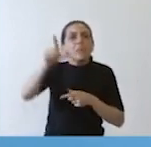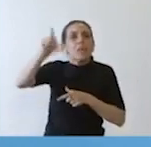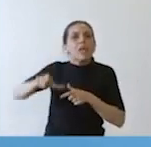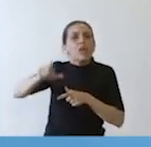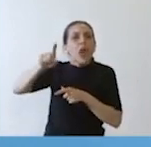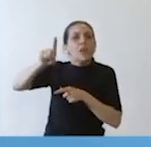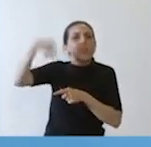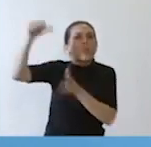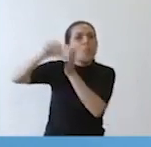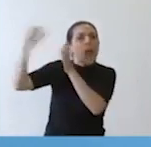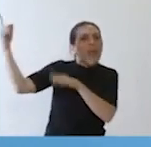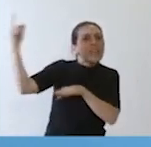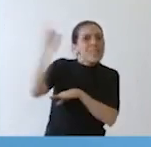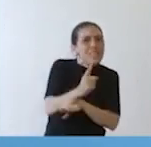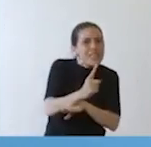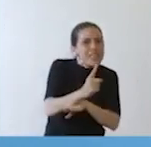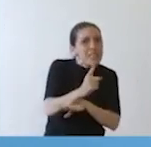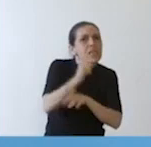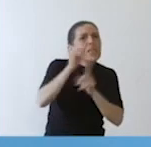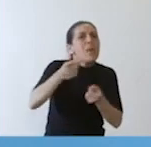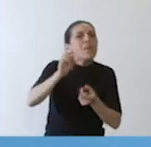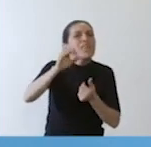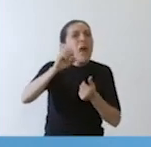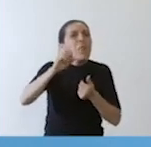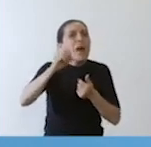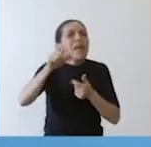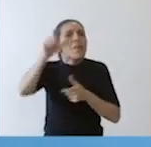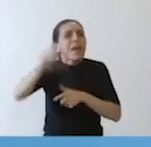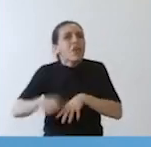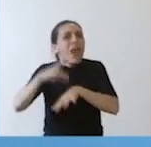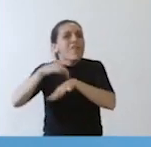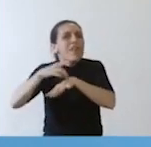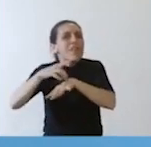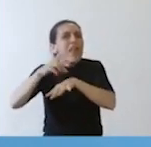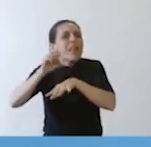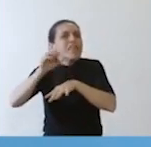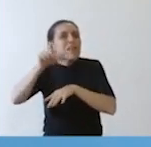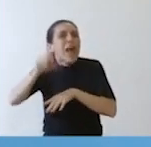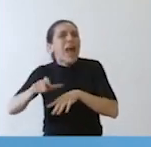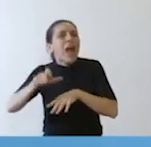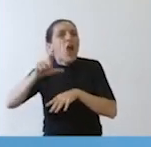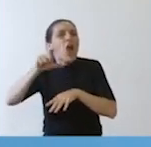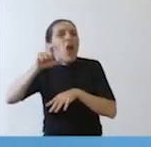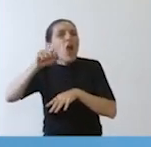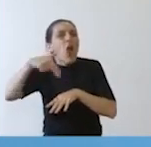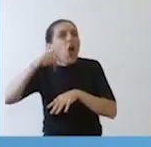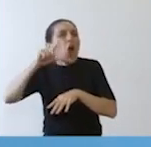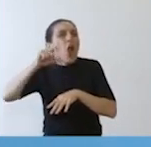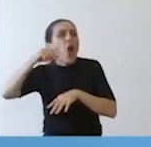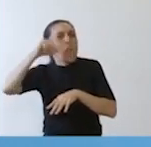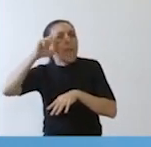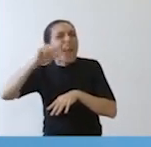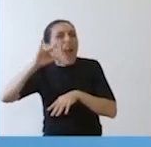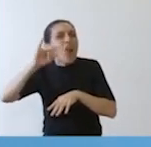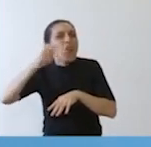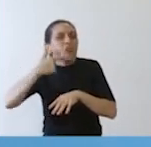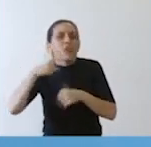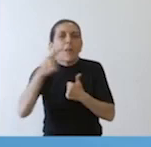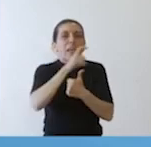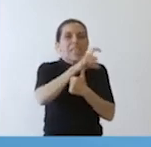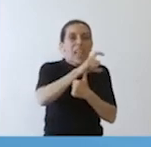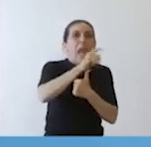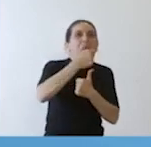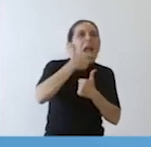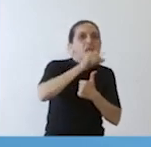Y los casos conglomerados que llamamos, para siempre recordarle al público, manejamos todo con C,